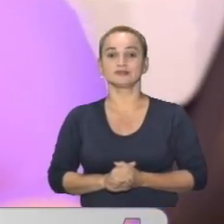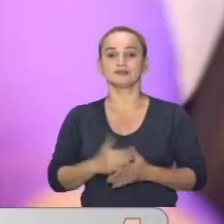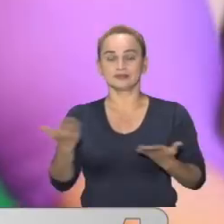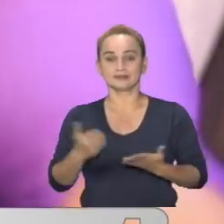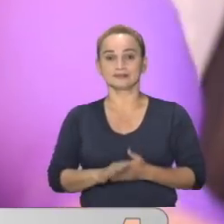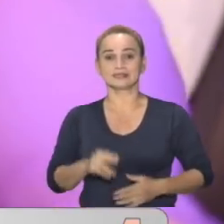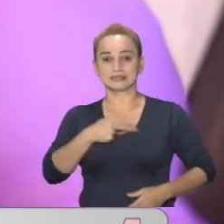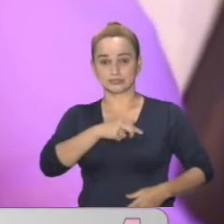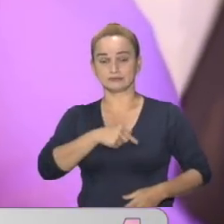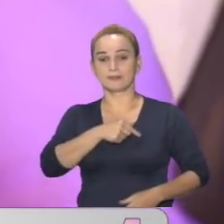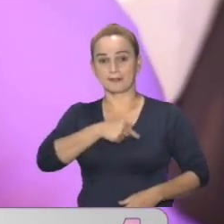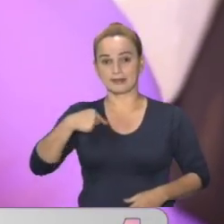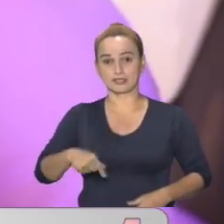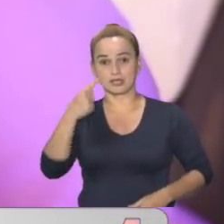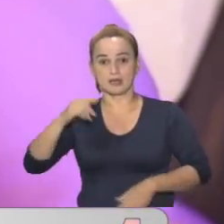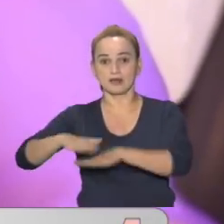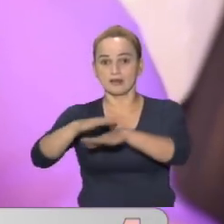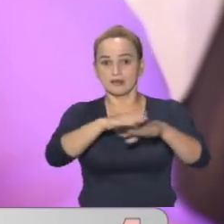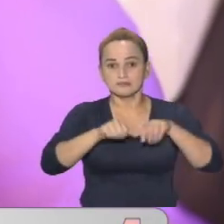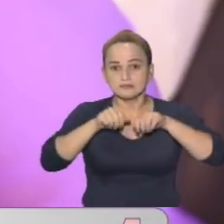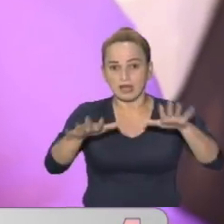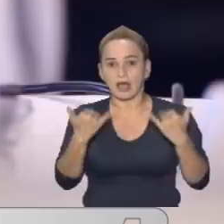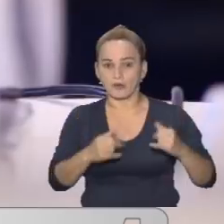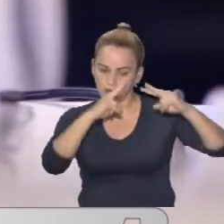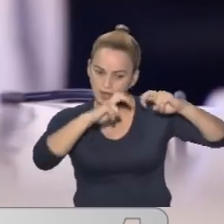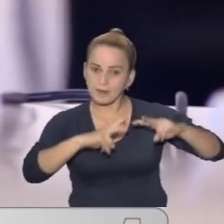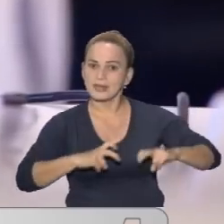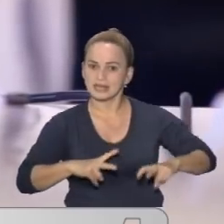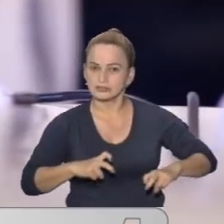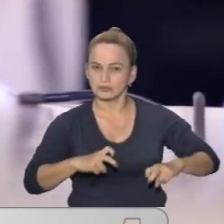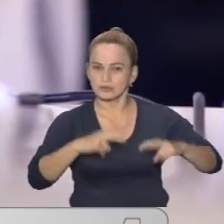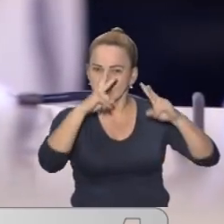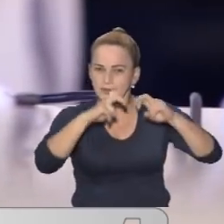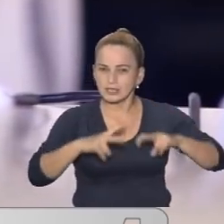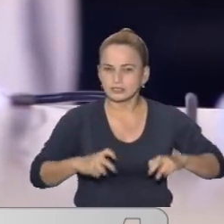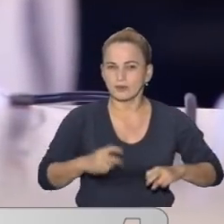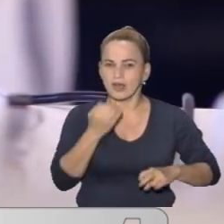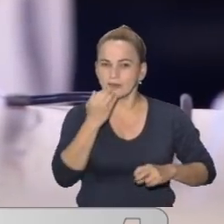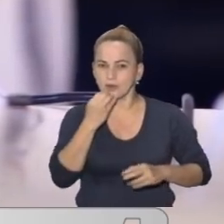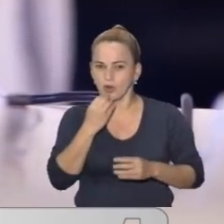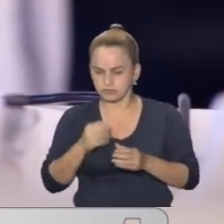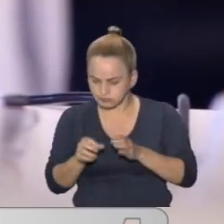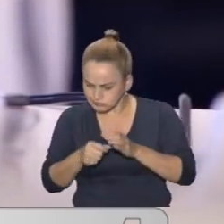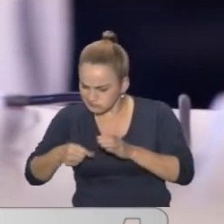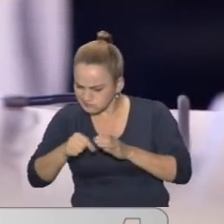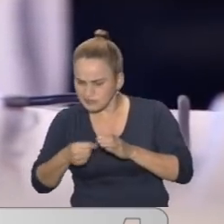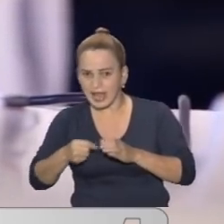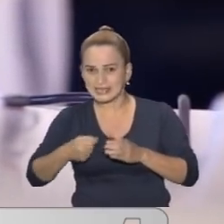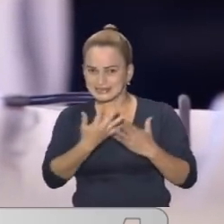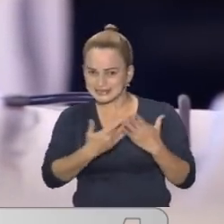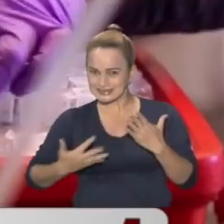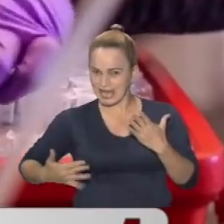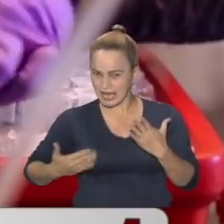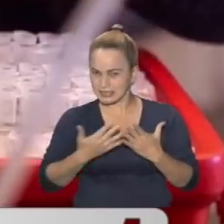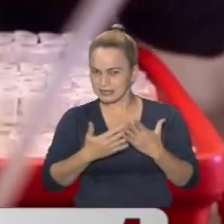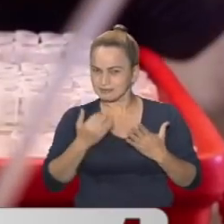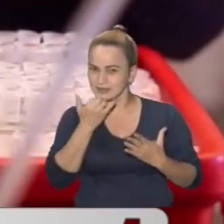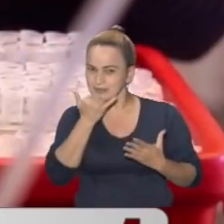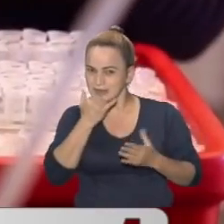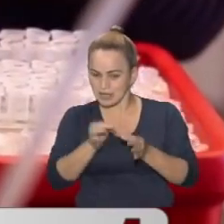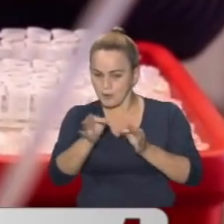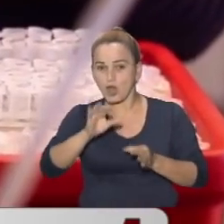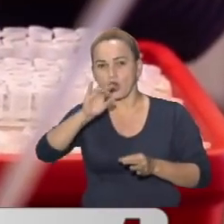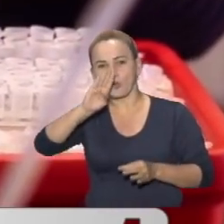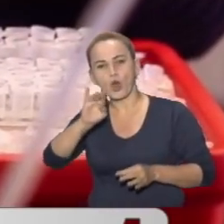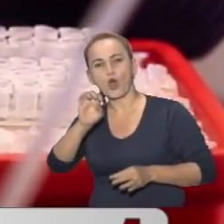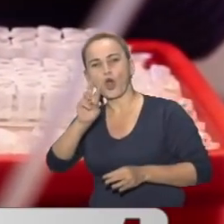Mientras China ha anunciado que está iniciando una investigación sobre decenas de miles de muestras de sangre de la ciudad de Wuhan como parte de un